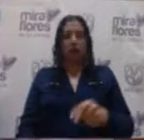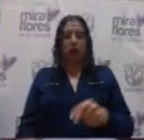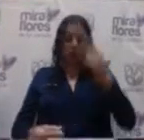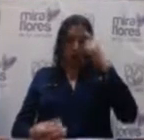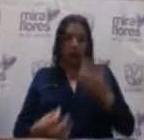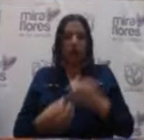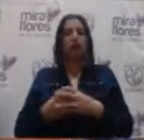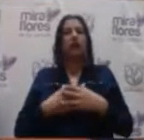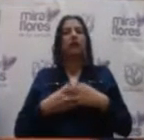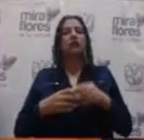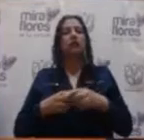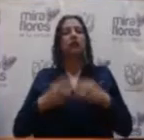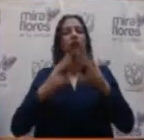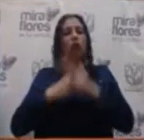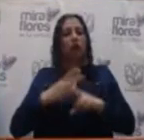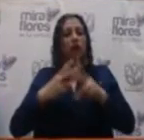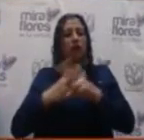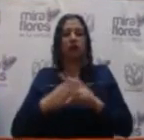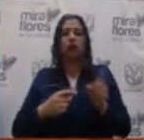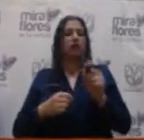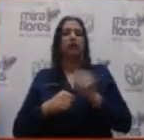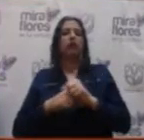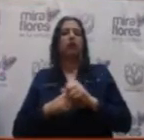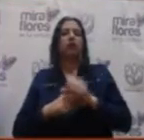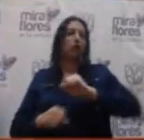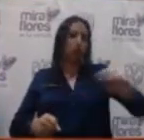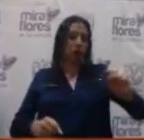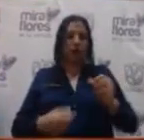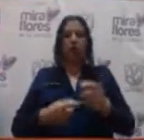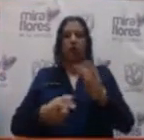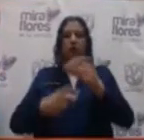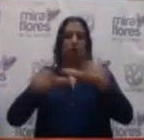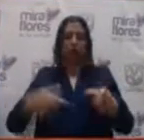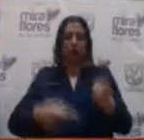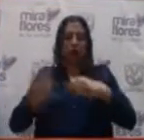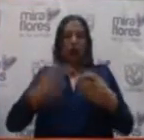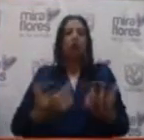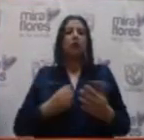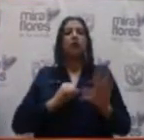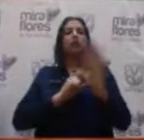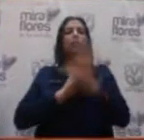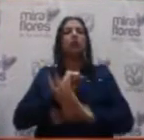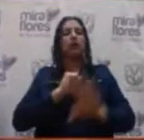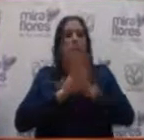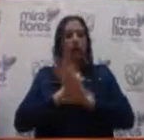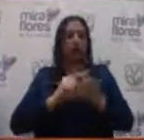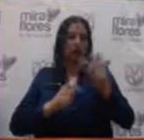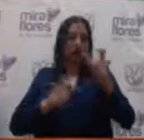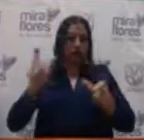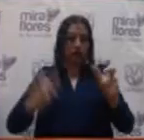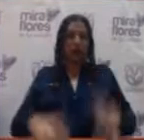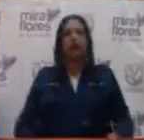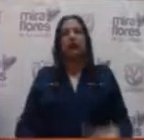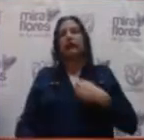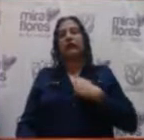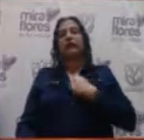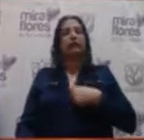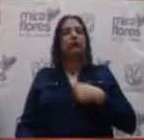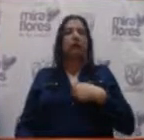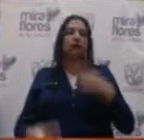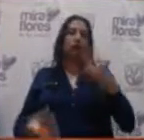cuidadoso, señor Albertis, porque no es que estemos perjudicando a los comercios, estamos protegiendo a los ciudadanos. Ha habido lamentablemente